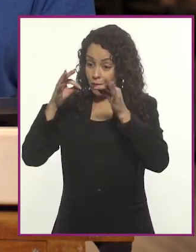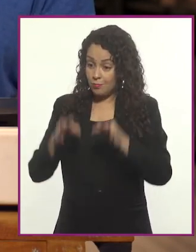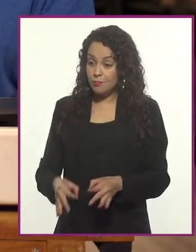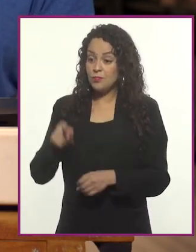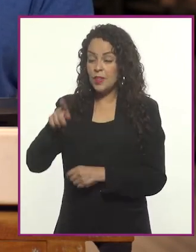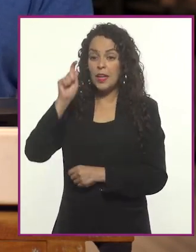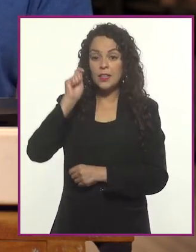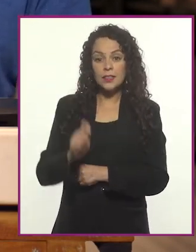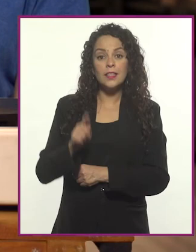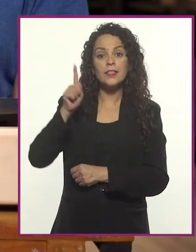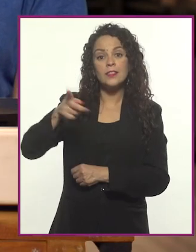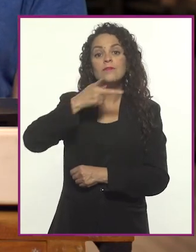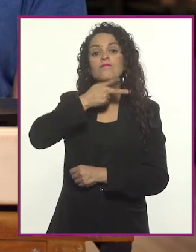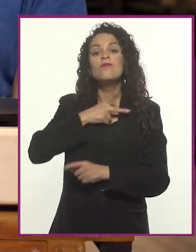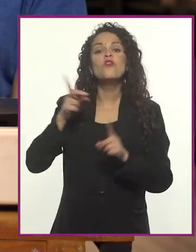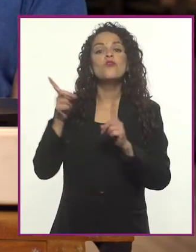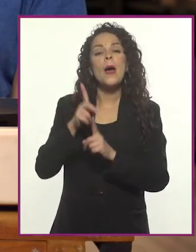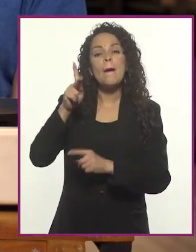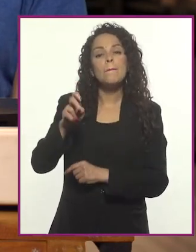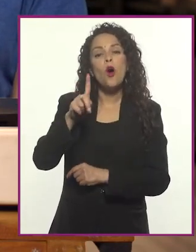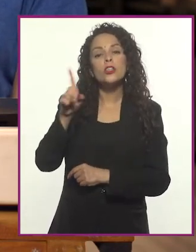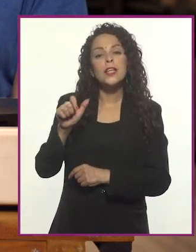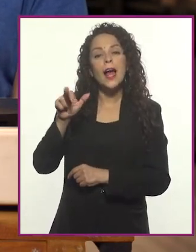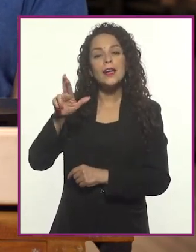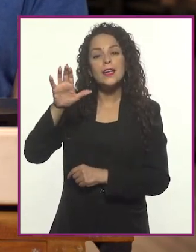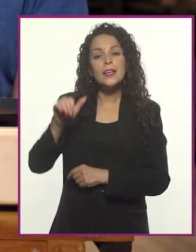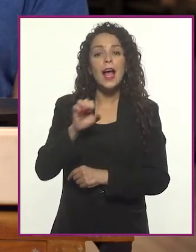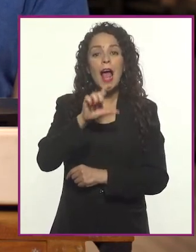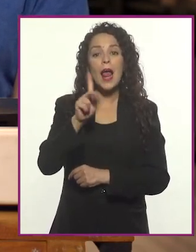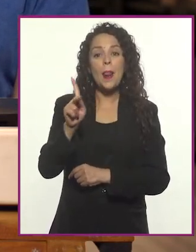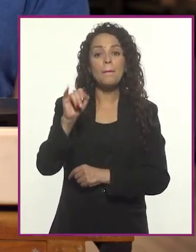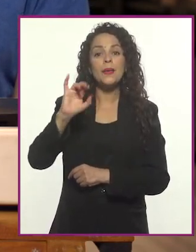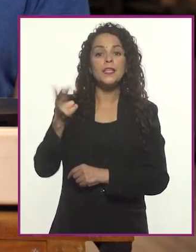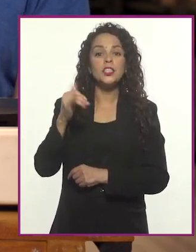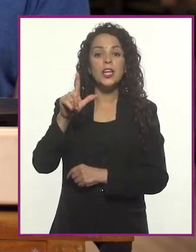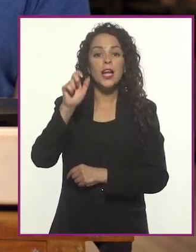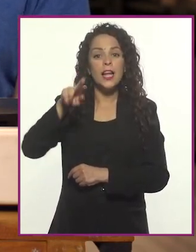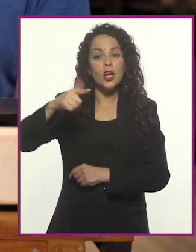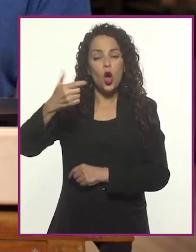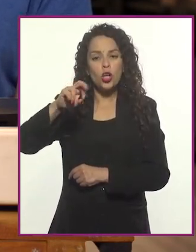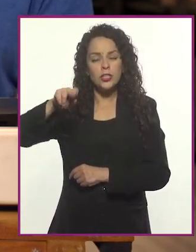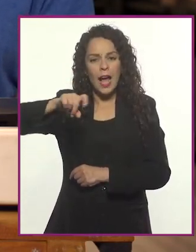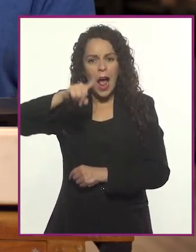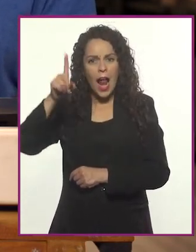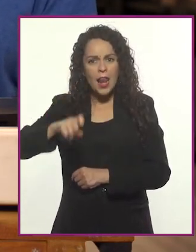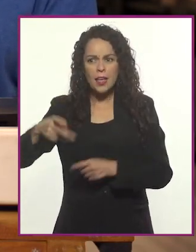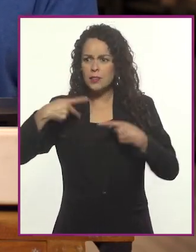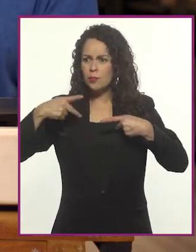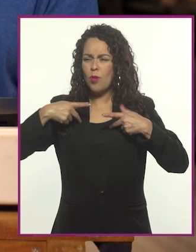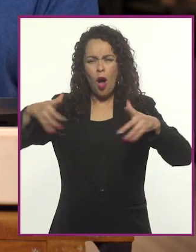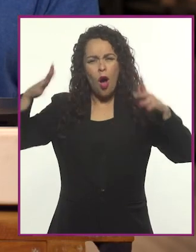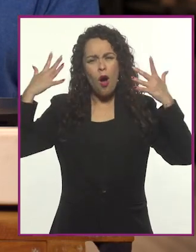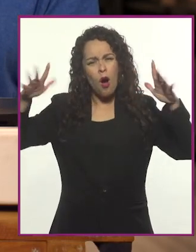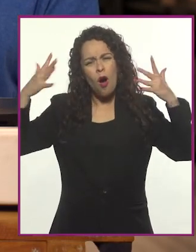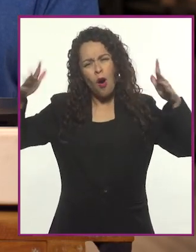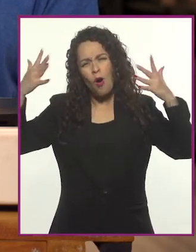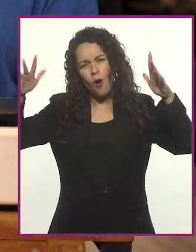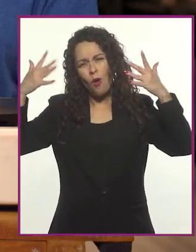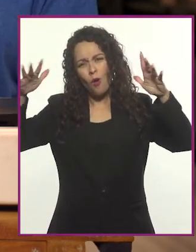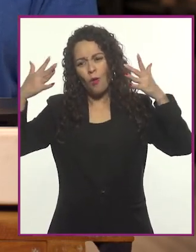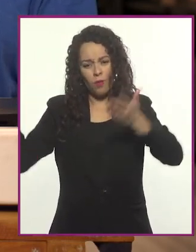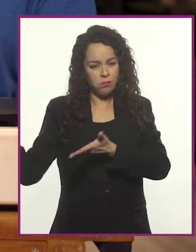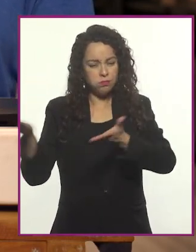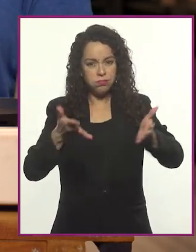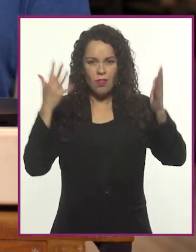de los petroleros de Poza Rica, el Pichilín González. Y el público lo recibe con un fuerte